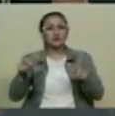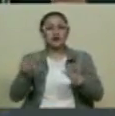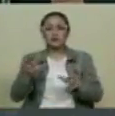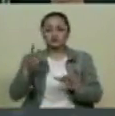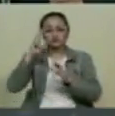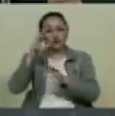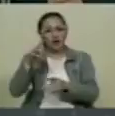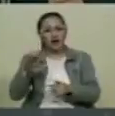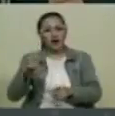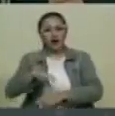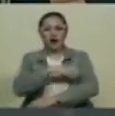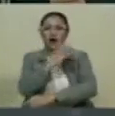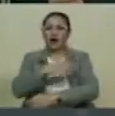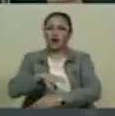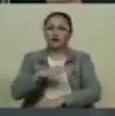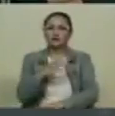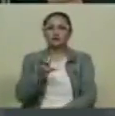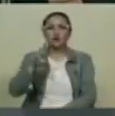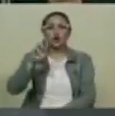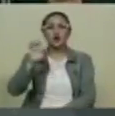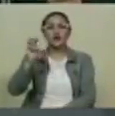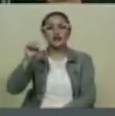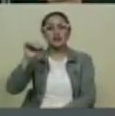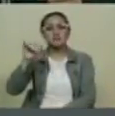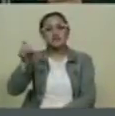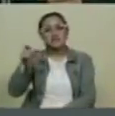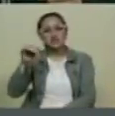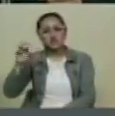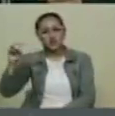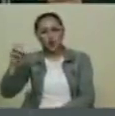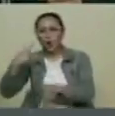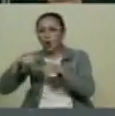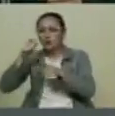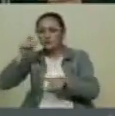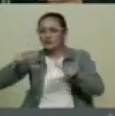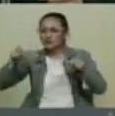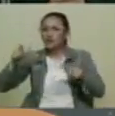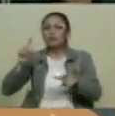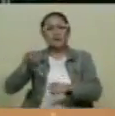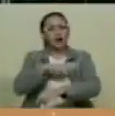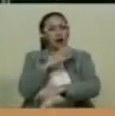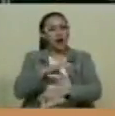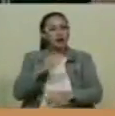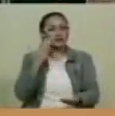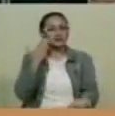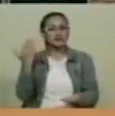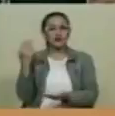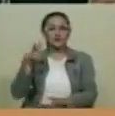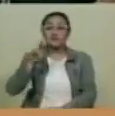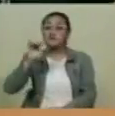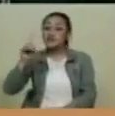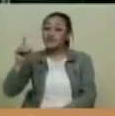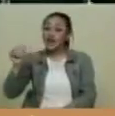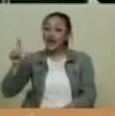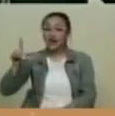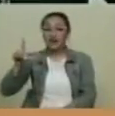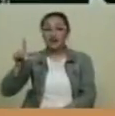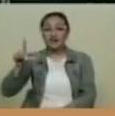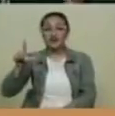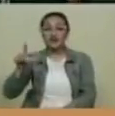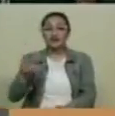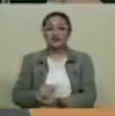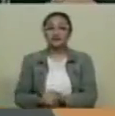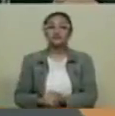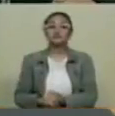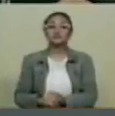a Ángel Remigio Tovar, hijo ilustre de Ortiz, y a Vidal Colmenares, hijo ilustre